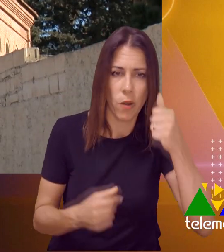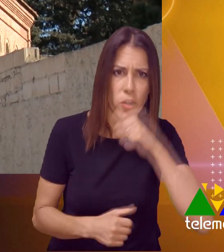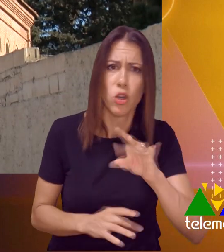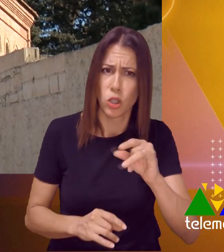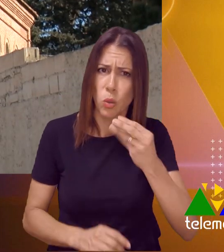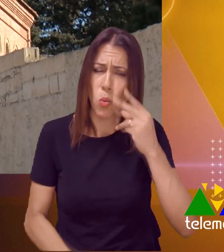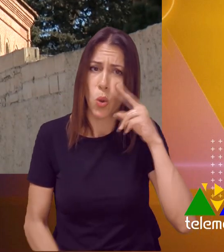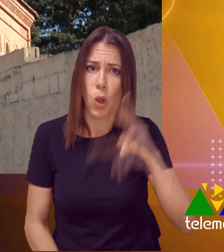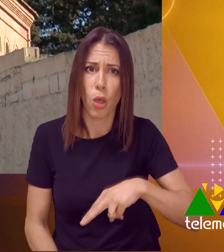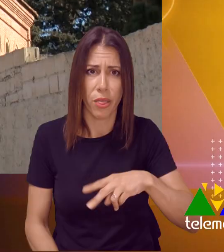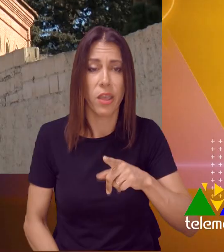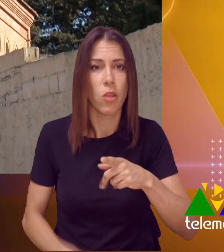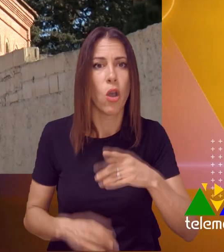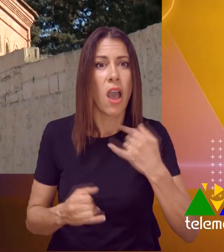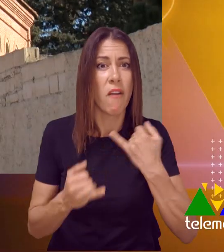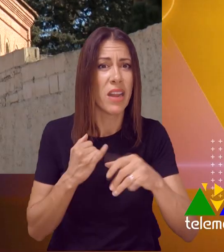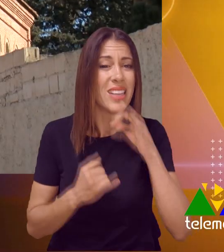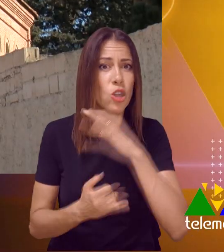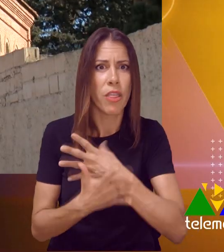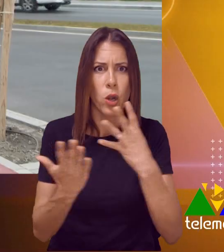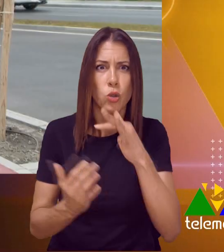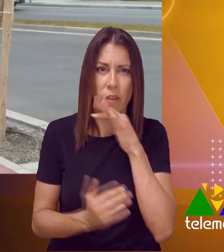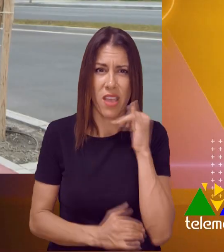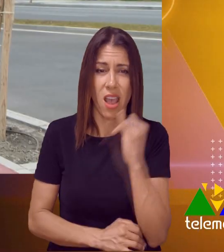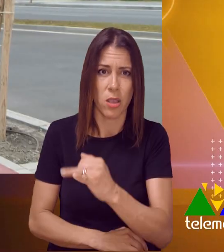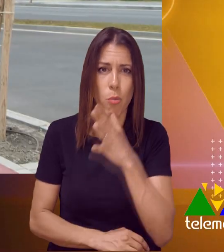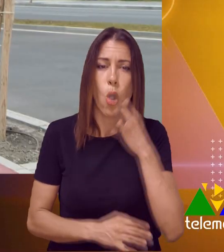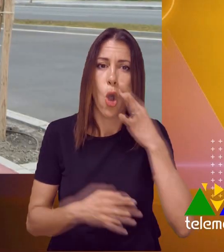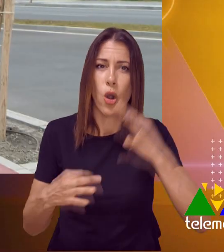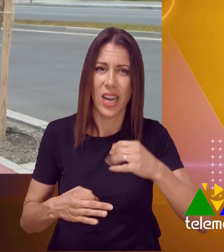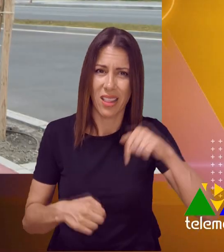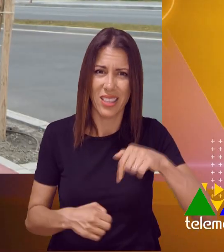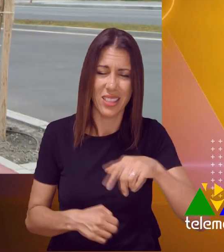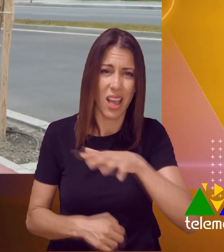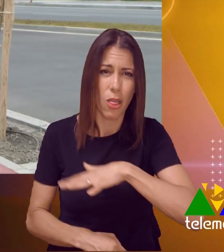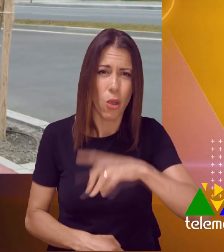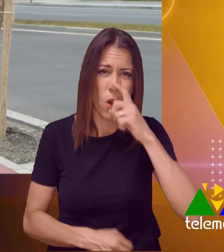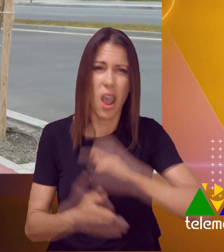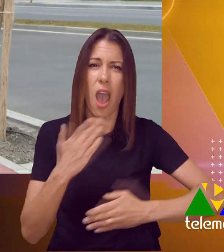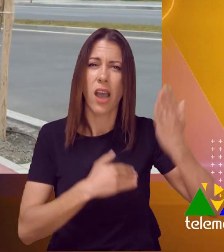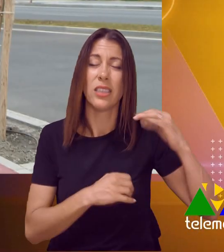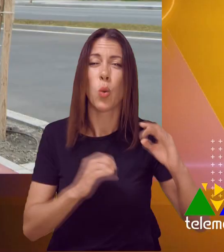de uva que se mantenía todavía a finales del siglo XIX, originaria de esta zona antigua de la época